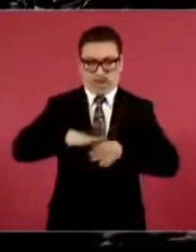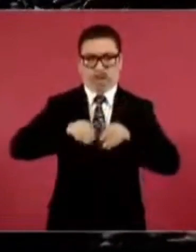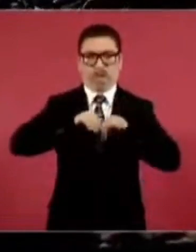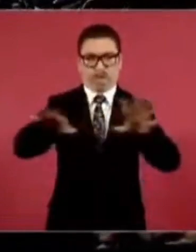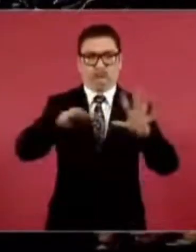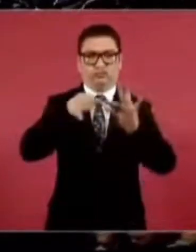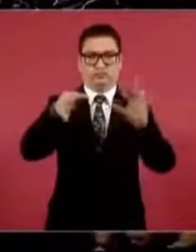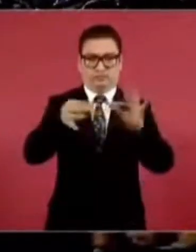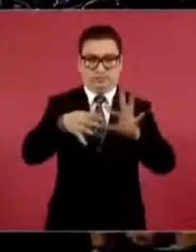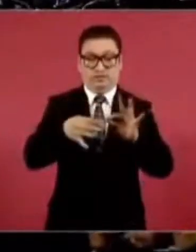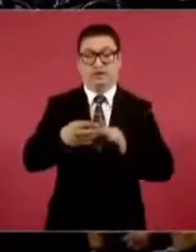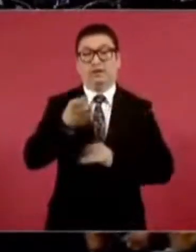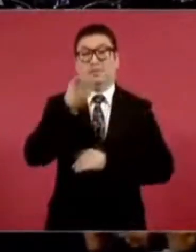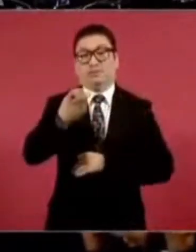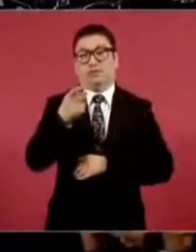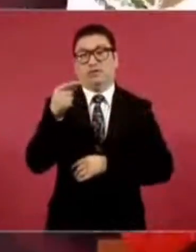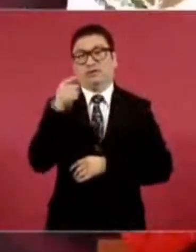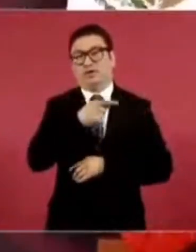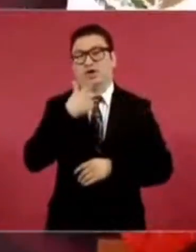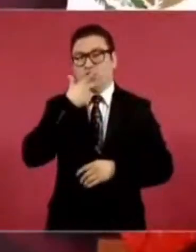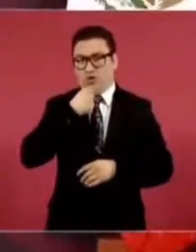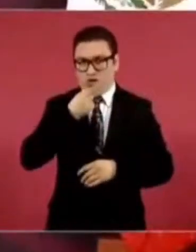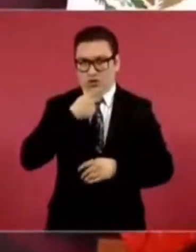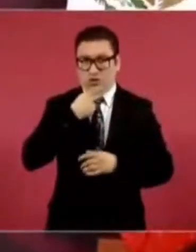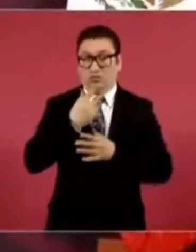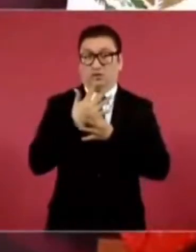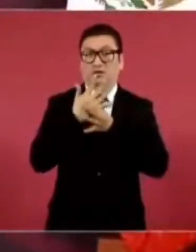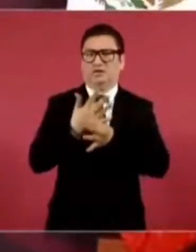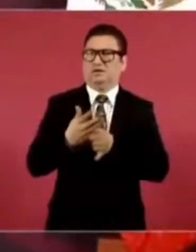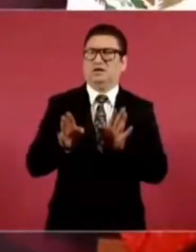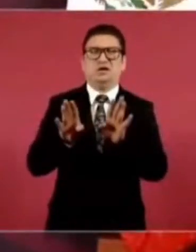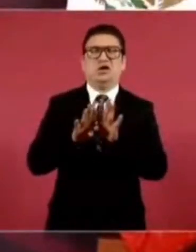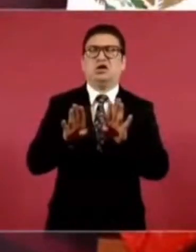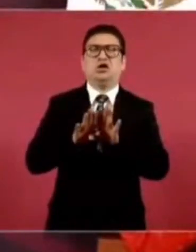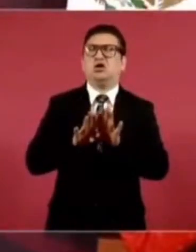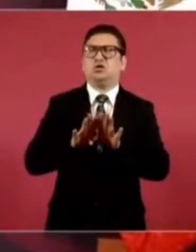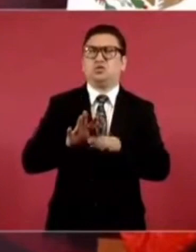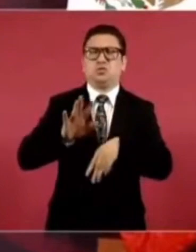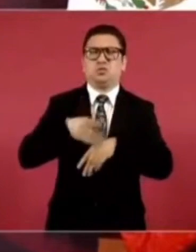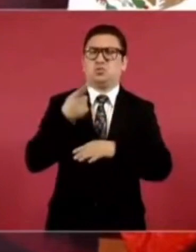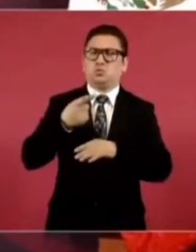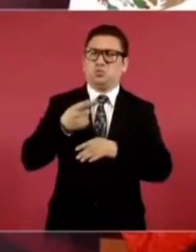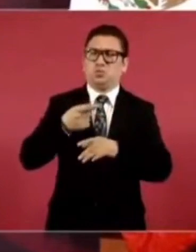hombre al que sea yo mención, decía, ¿cómo no les afectó?